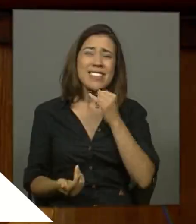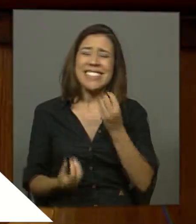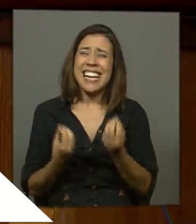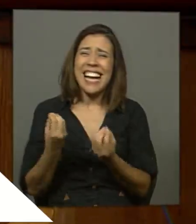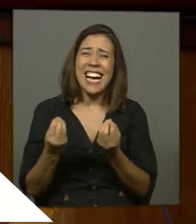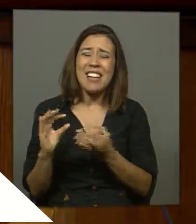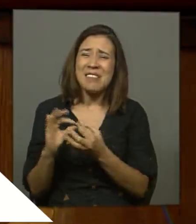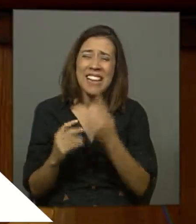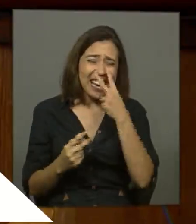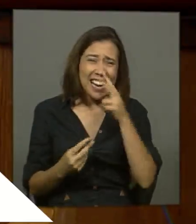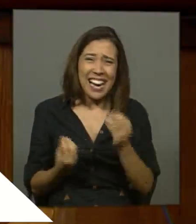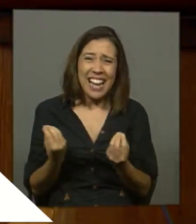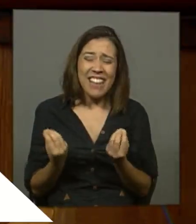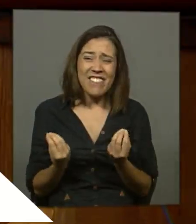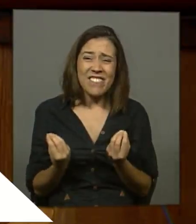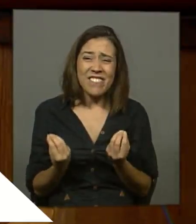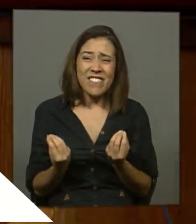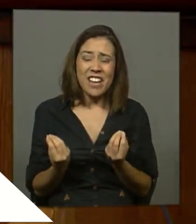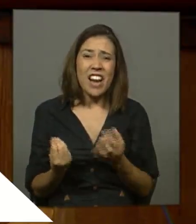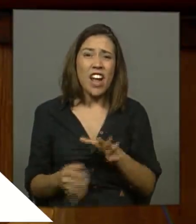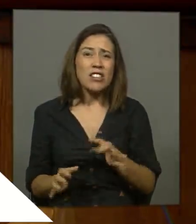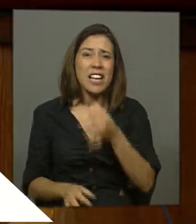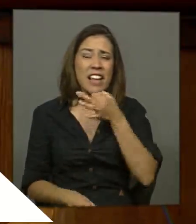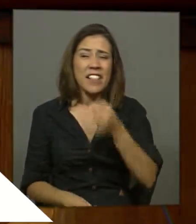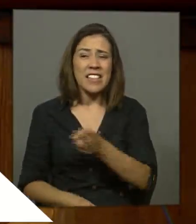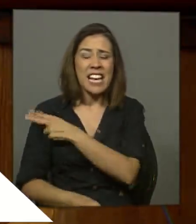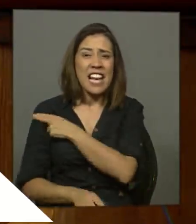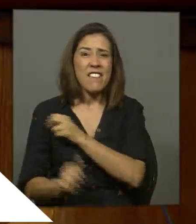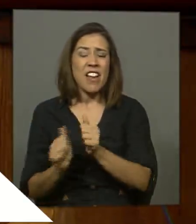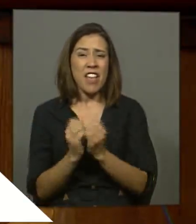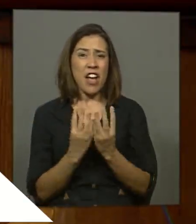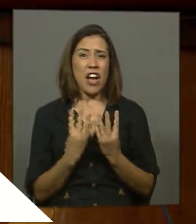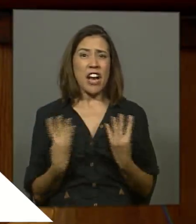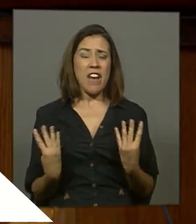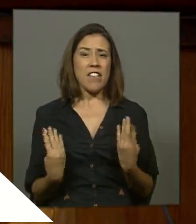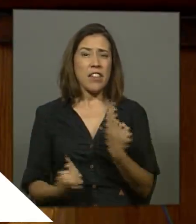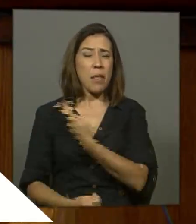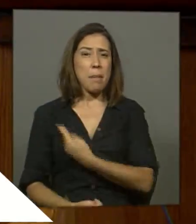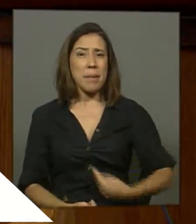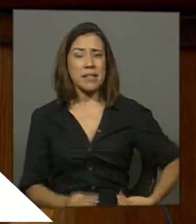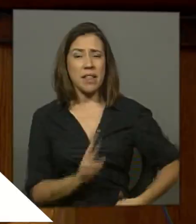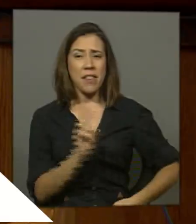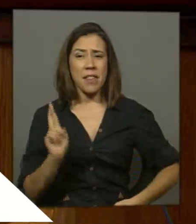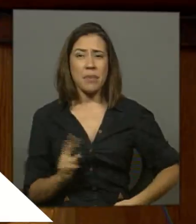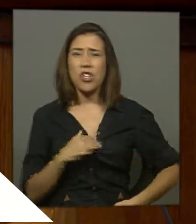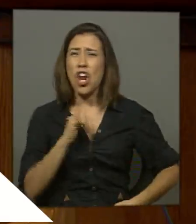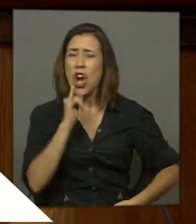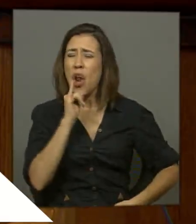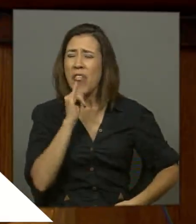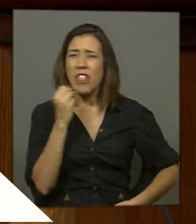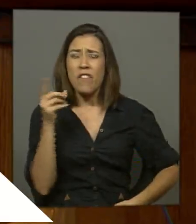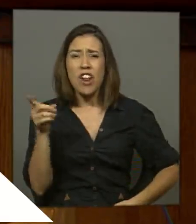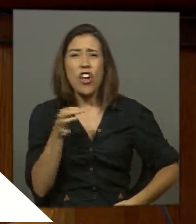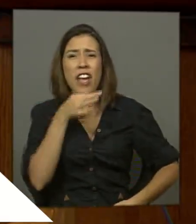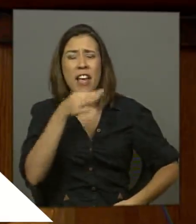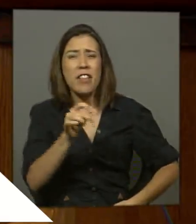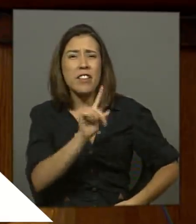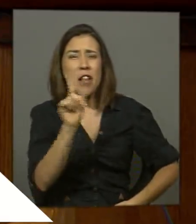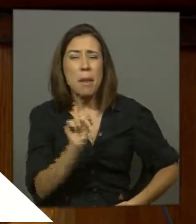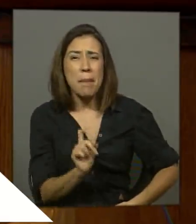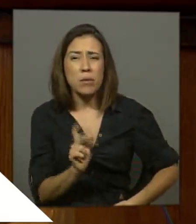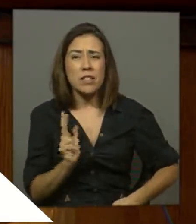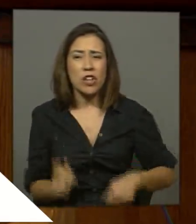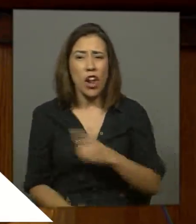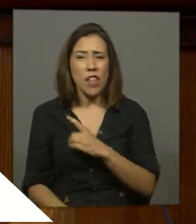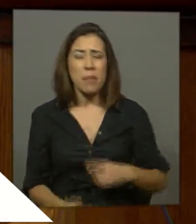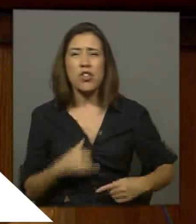ver no sé qué tiene que ver la alusión a la jefa de gabinete de la presidente de la república no entiendo bien esa parte la pregunta señor